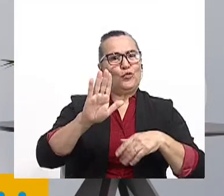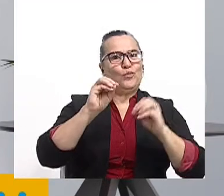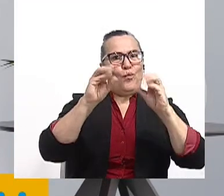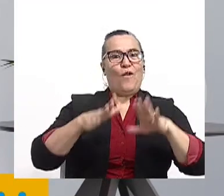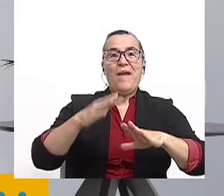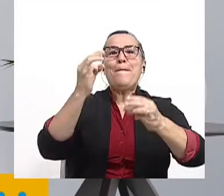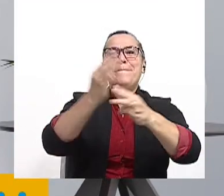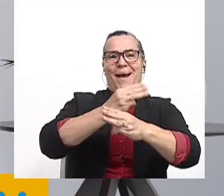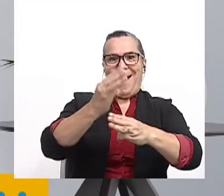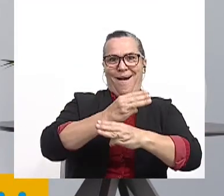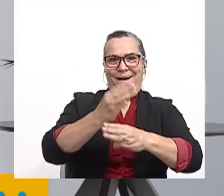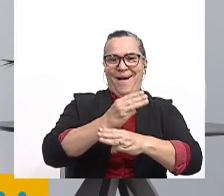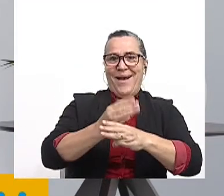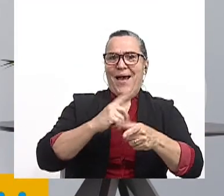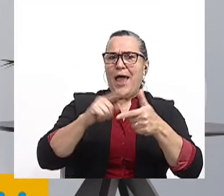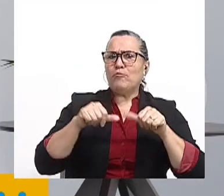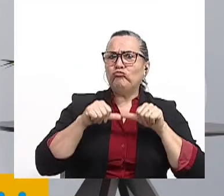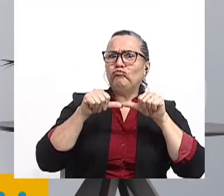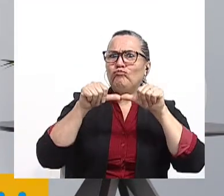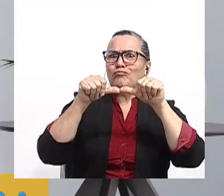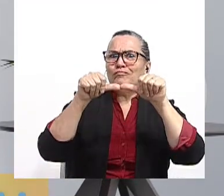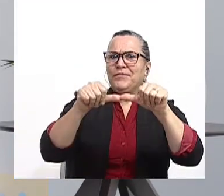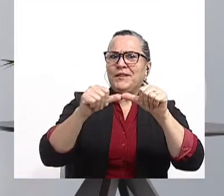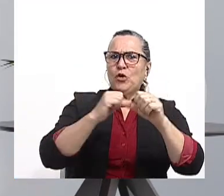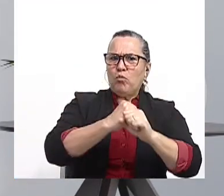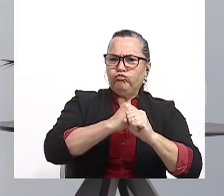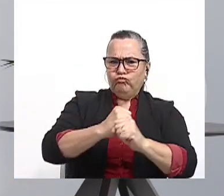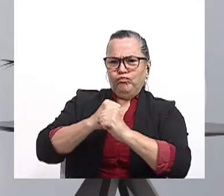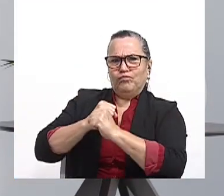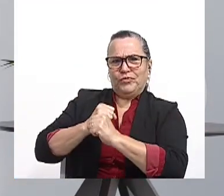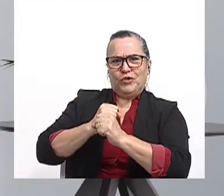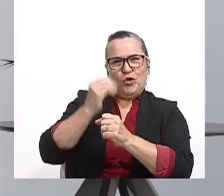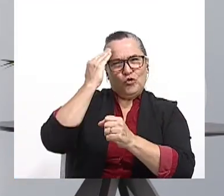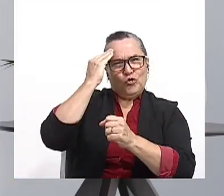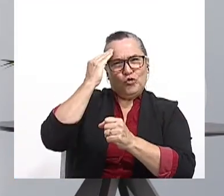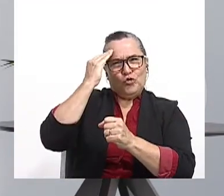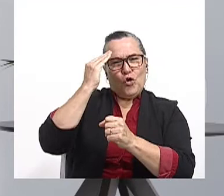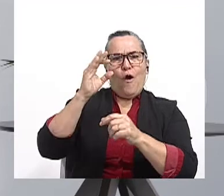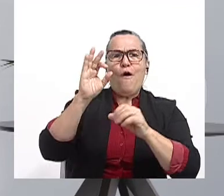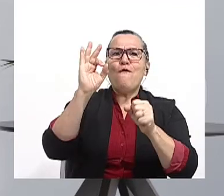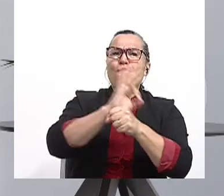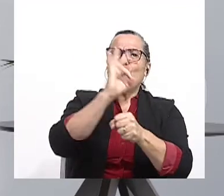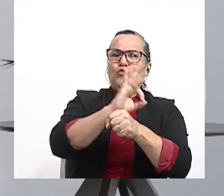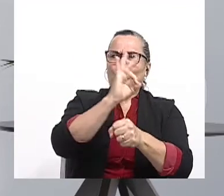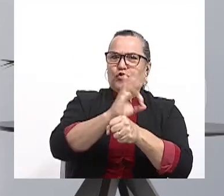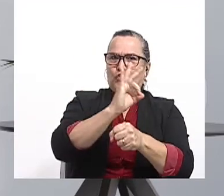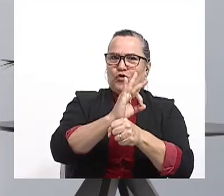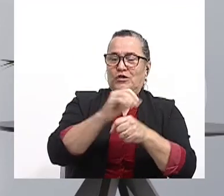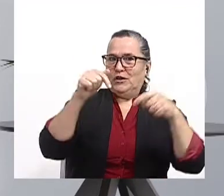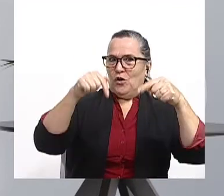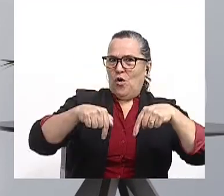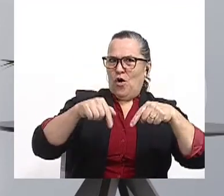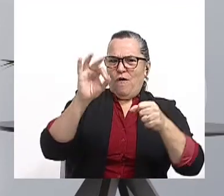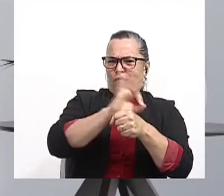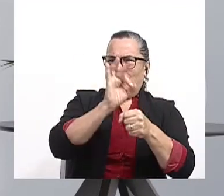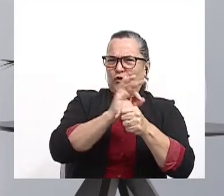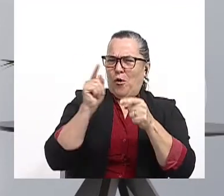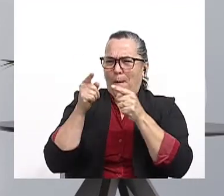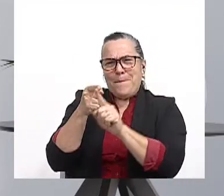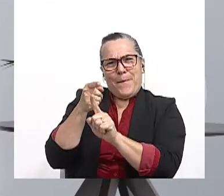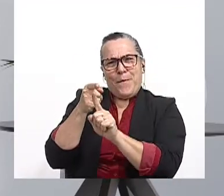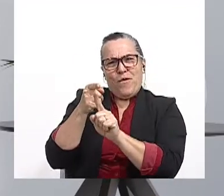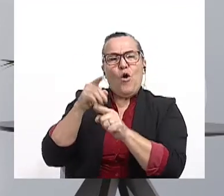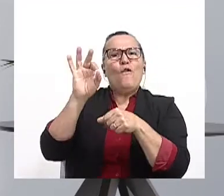de matemática, y continuamos afianzando los conocimientos del tema de funciones. Y hoy tenemos una función en particular,